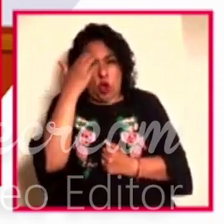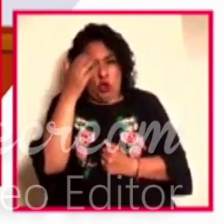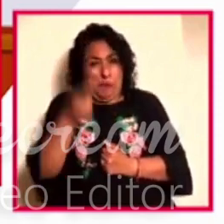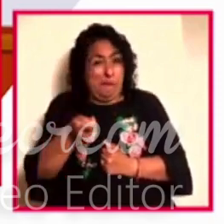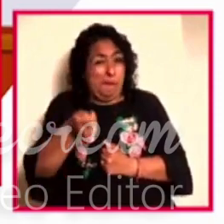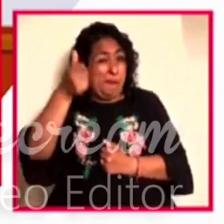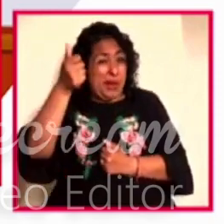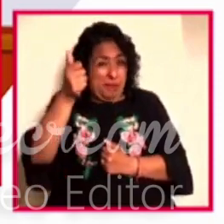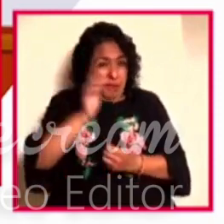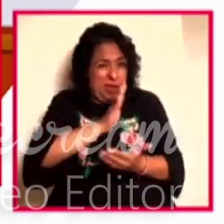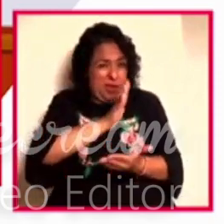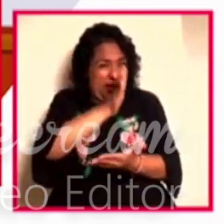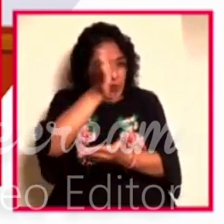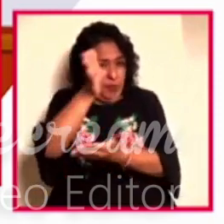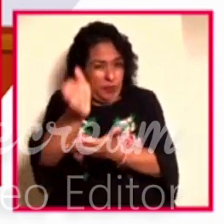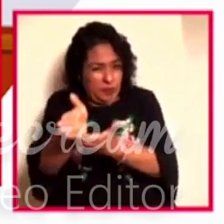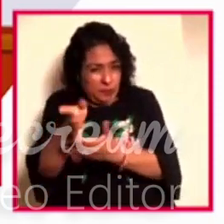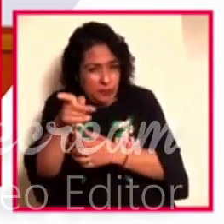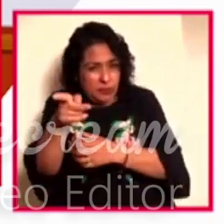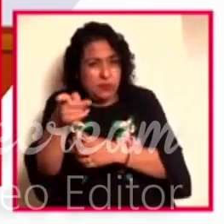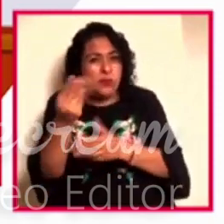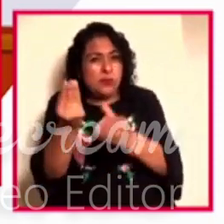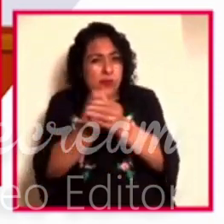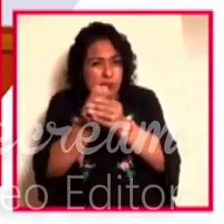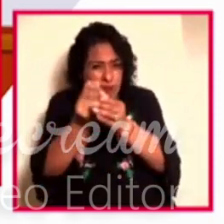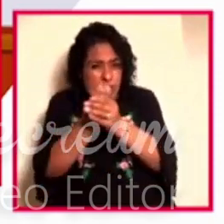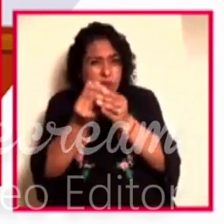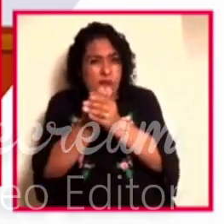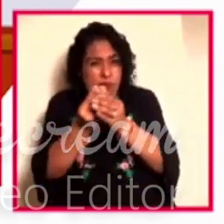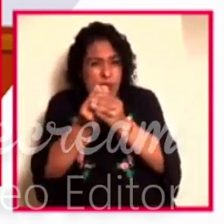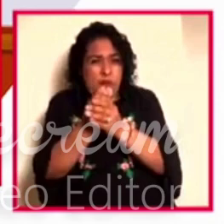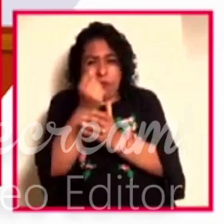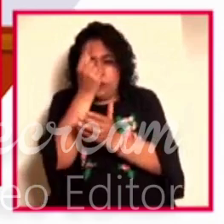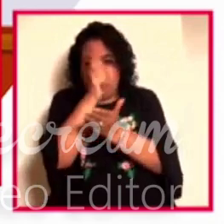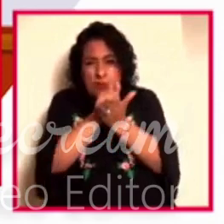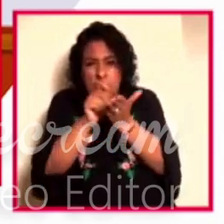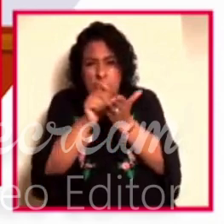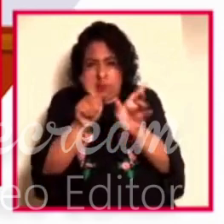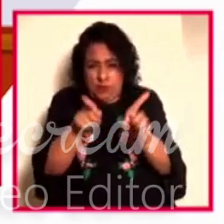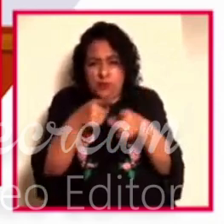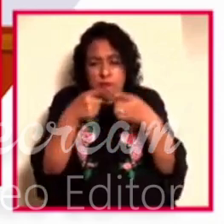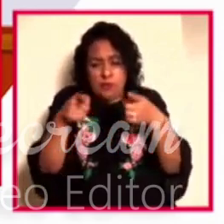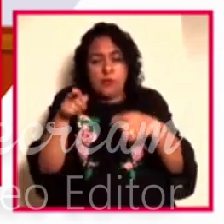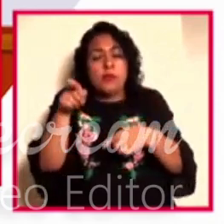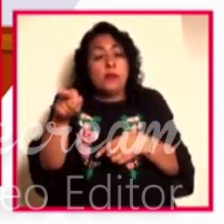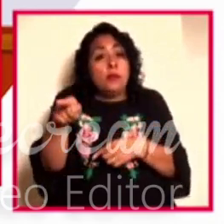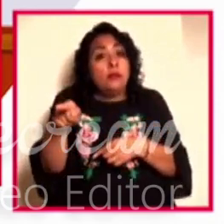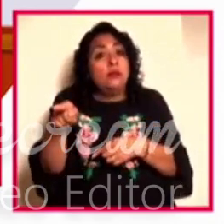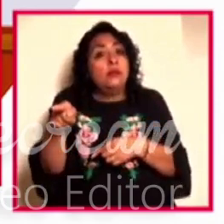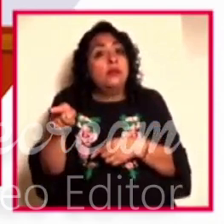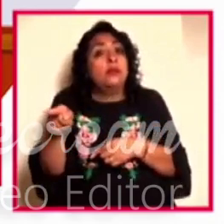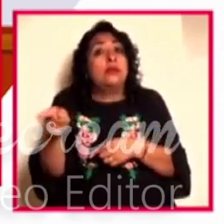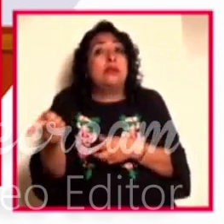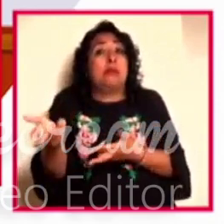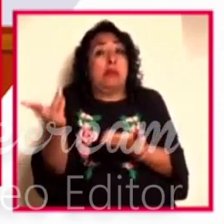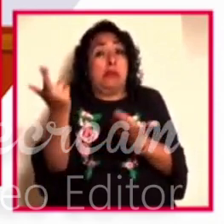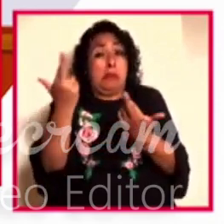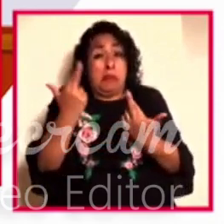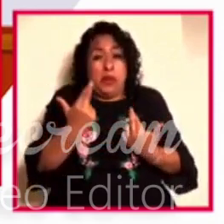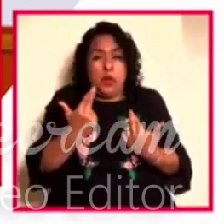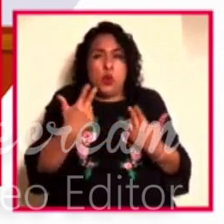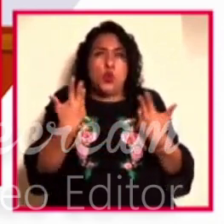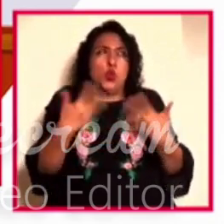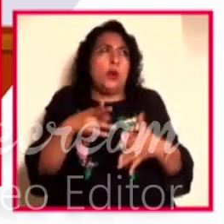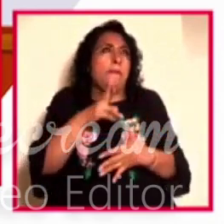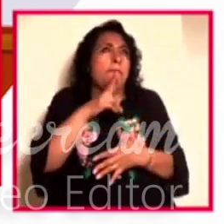fui a la clase de composición, él me hizo el mejor regalo que alguien le puede